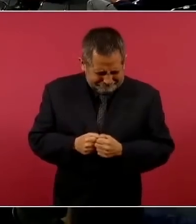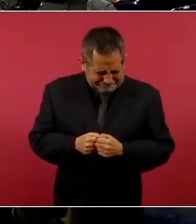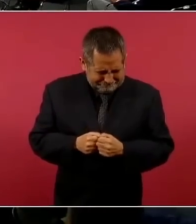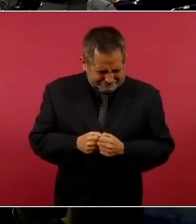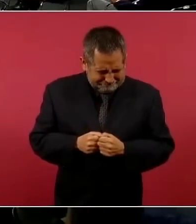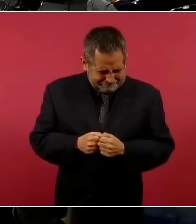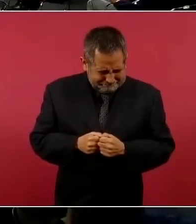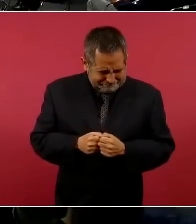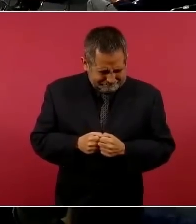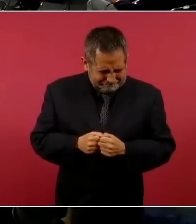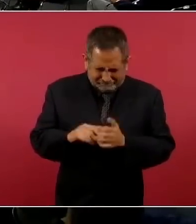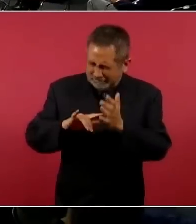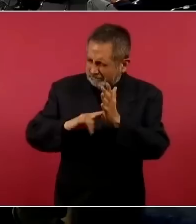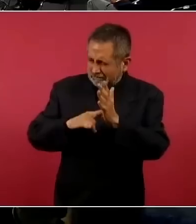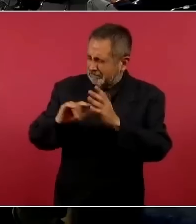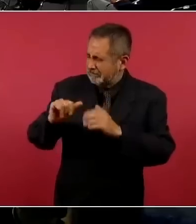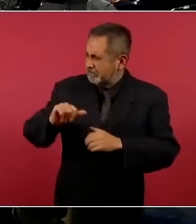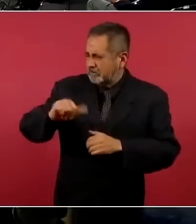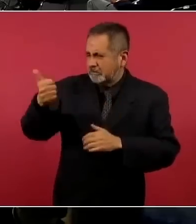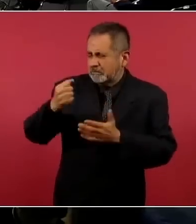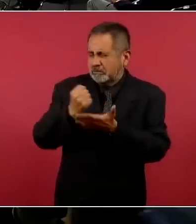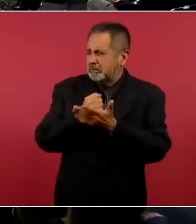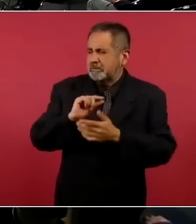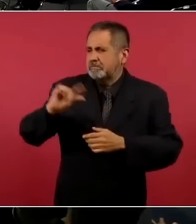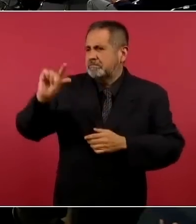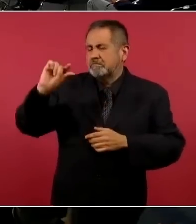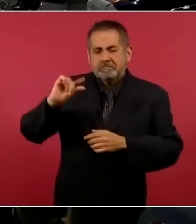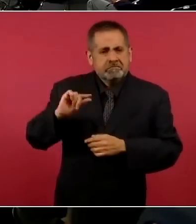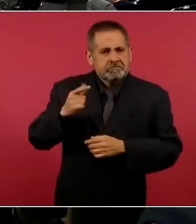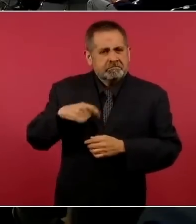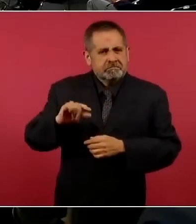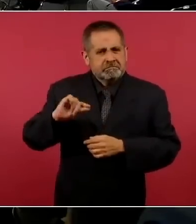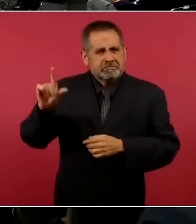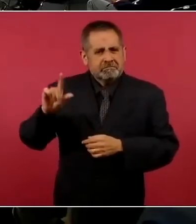no es de relojes, es de una marca de esa